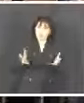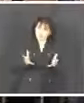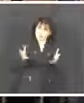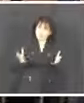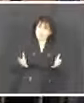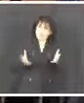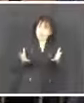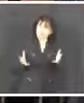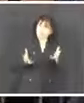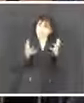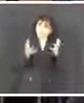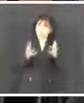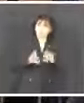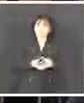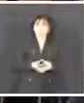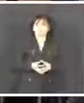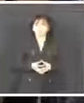de México.